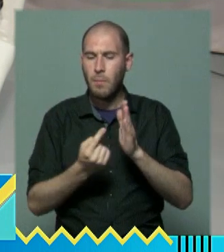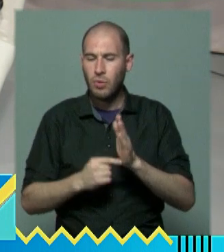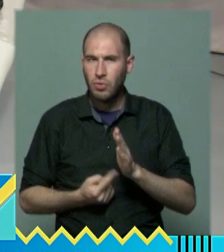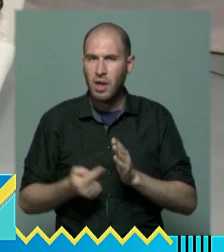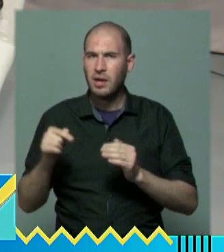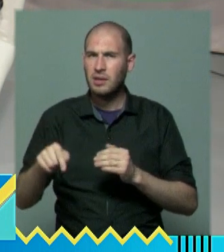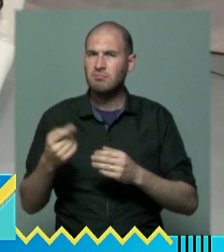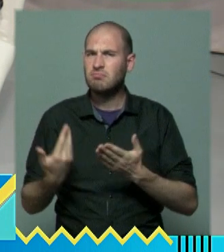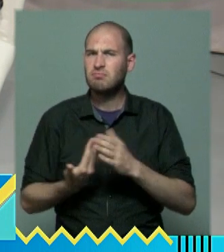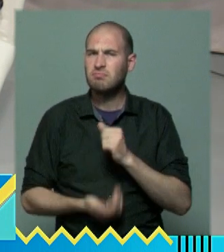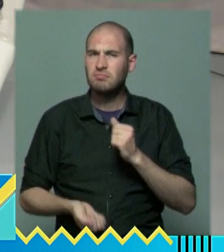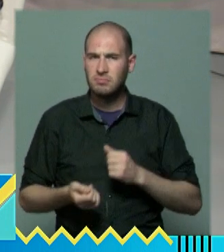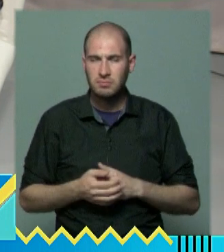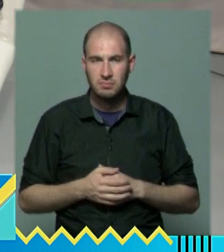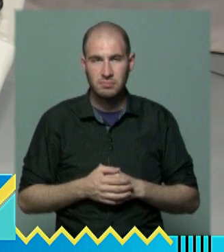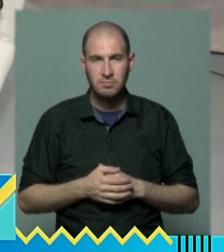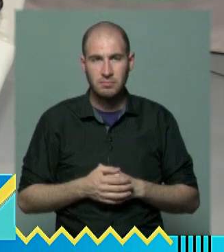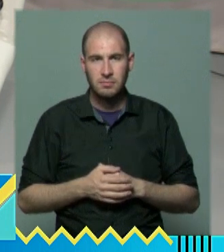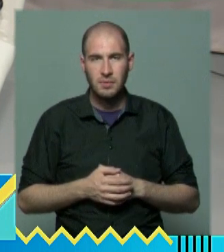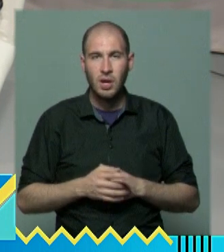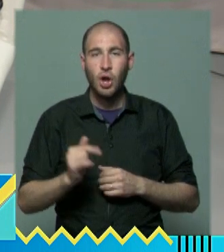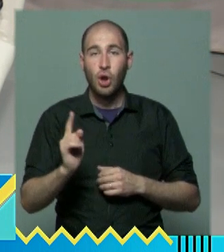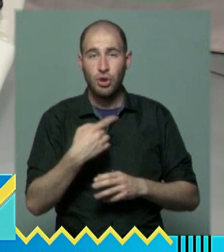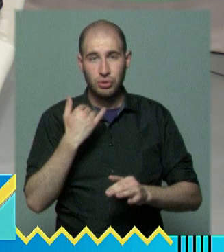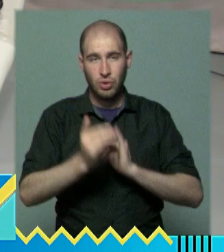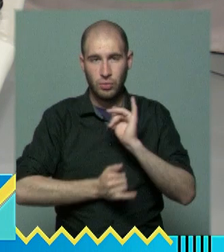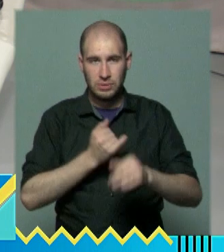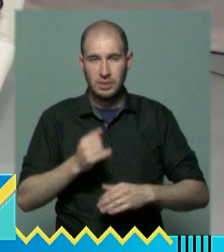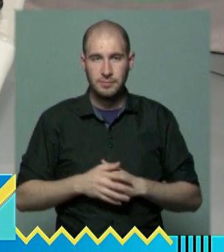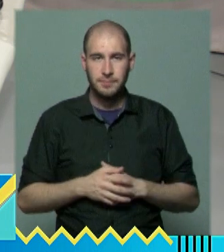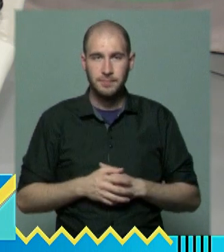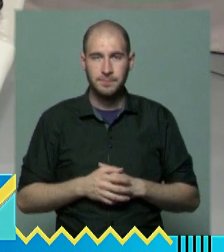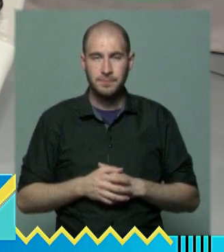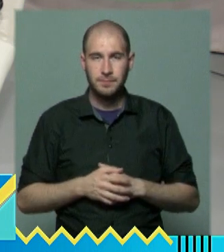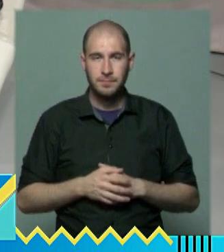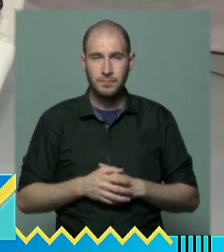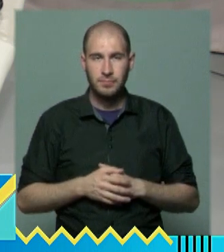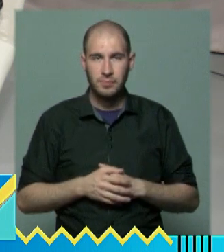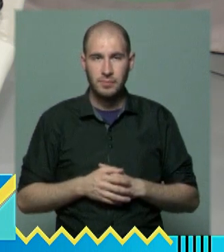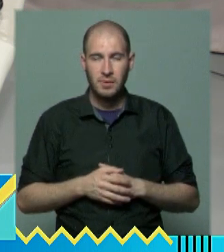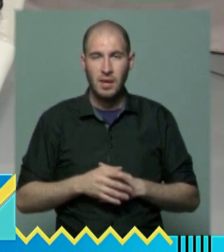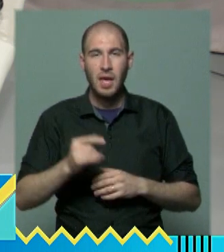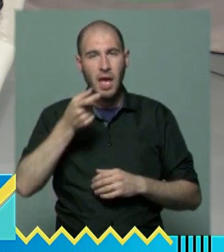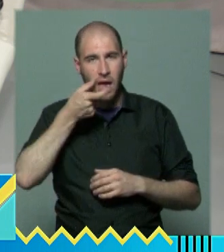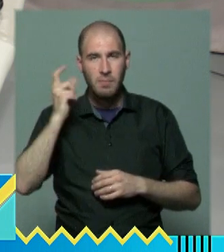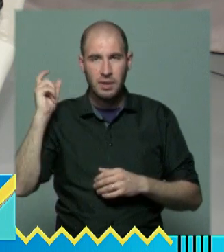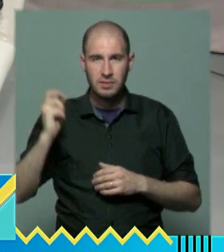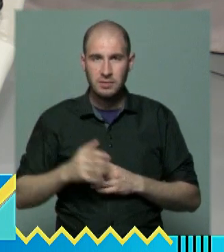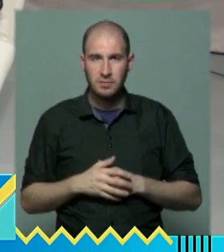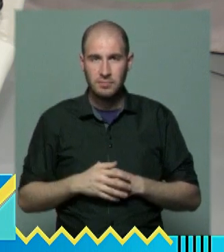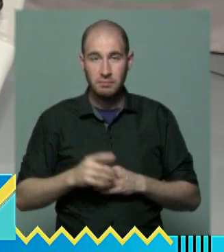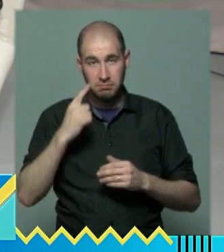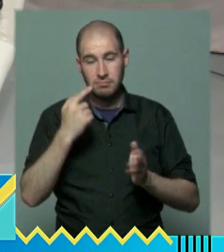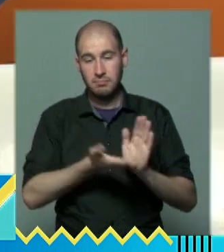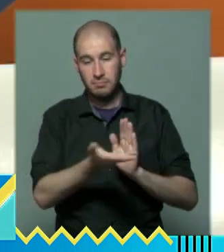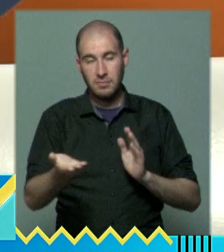retrógrado? Mira, cuando nosotros planteamos, digo, que las experiencias están a la